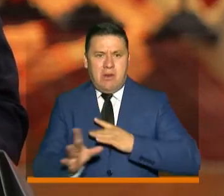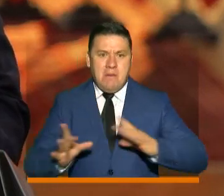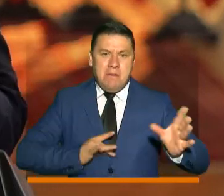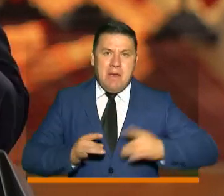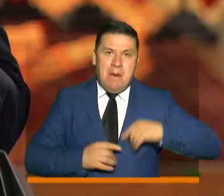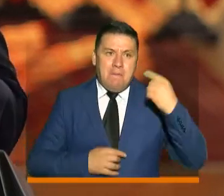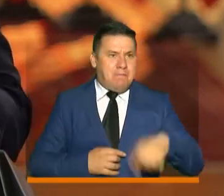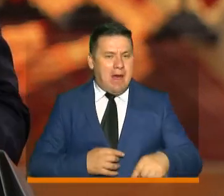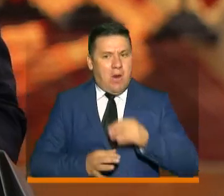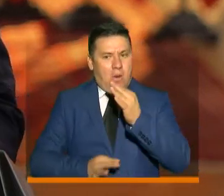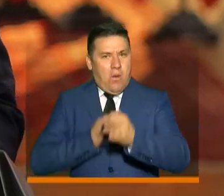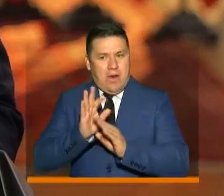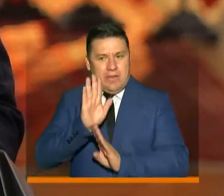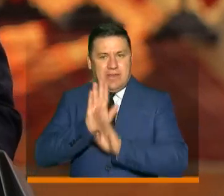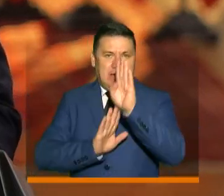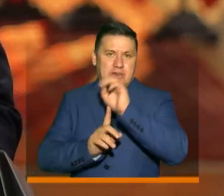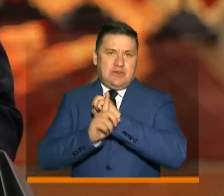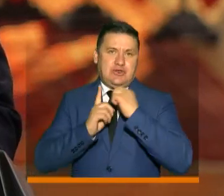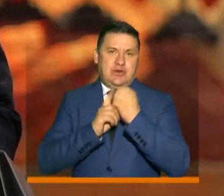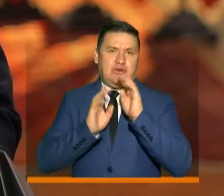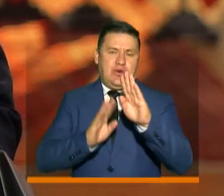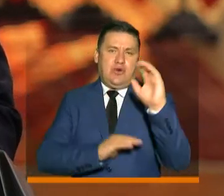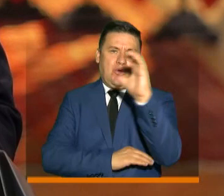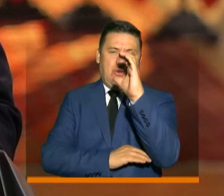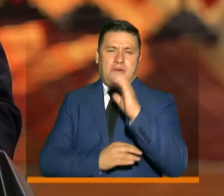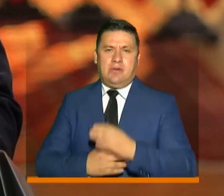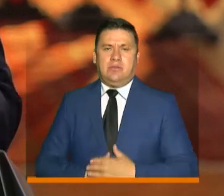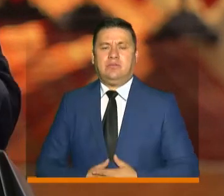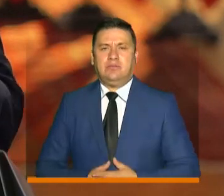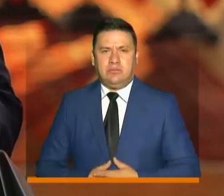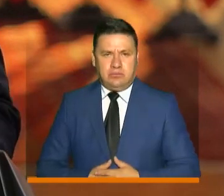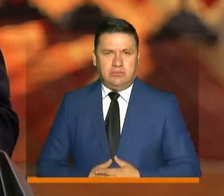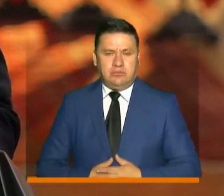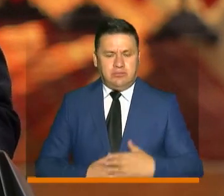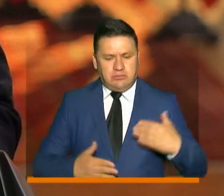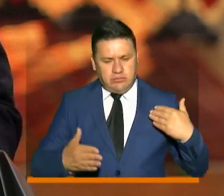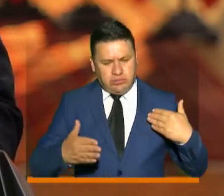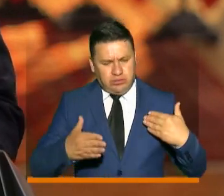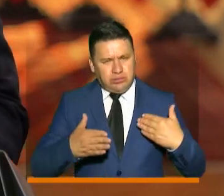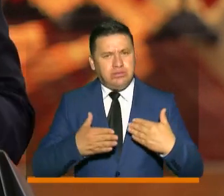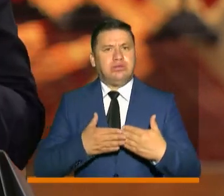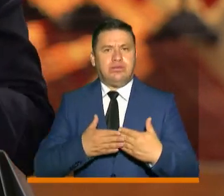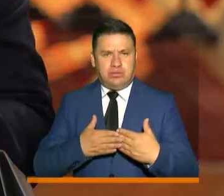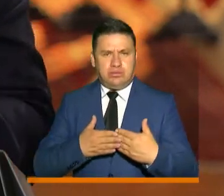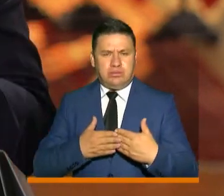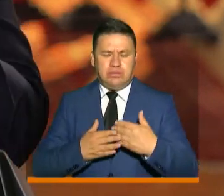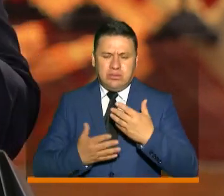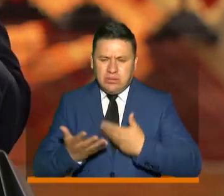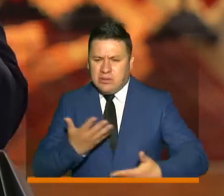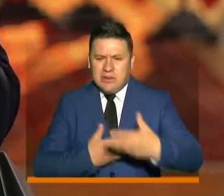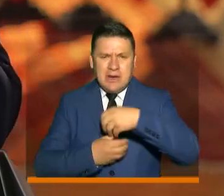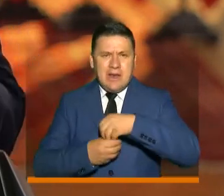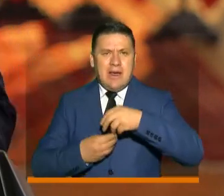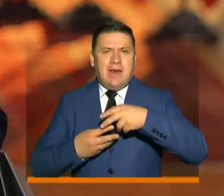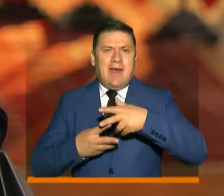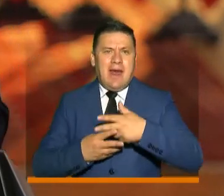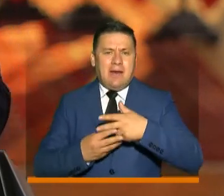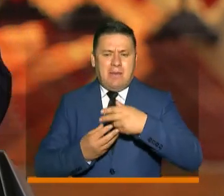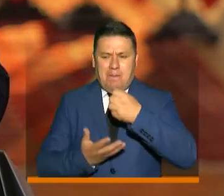y cuidar el desarrollo social de los colombianos en esa medida la combinación de herramientas